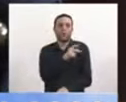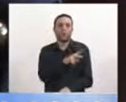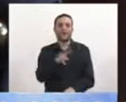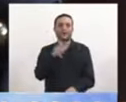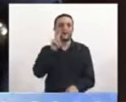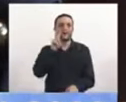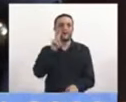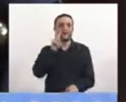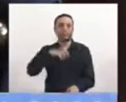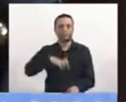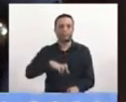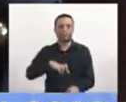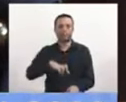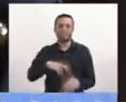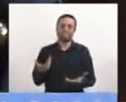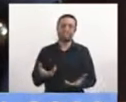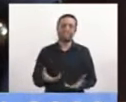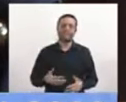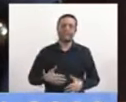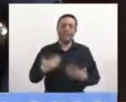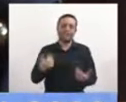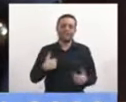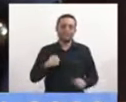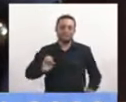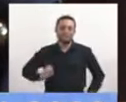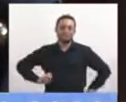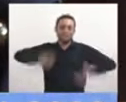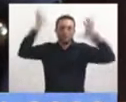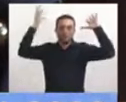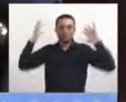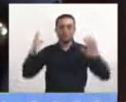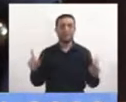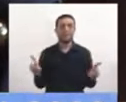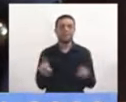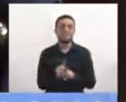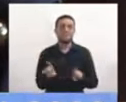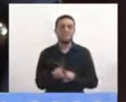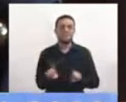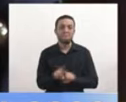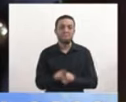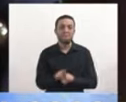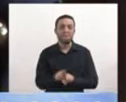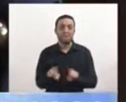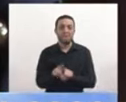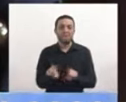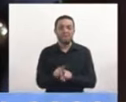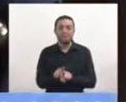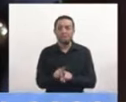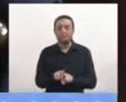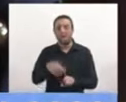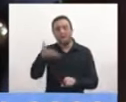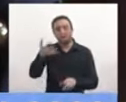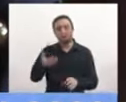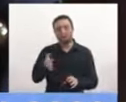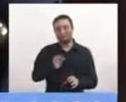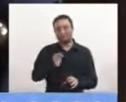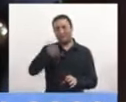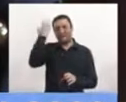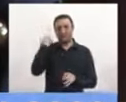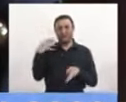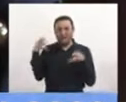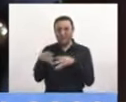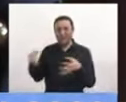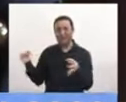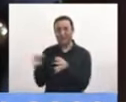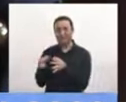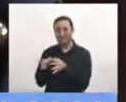a cuando en la guerra de las Malvinas algunos corruptos se apropiaban de lo que iban a nuestros conscriptos, a nuestros soldados, que le mandaba la